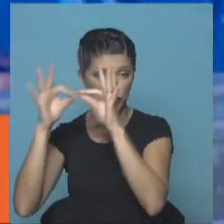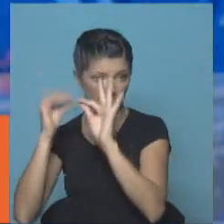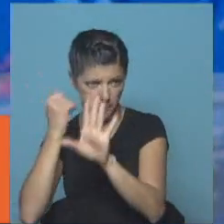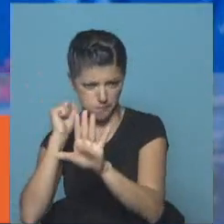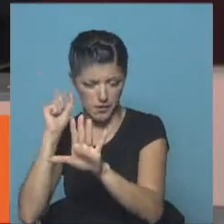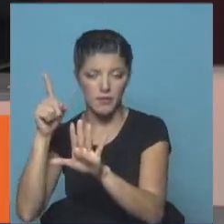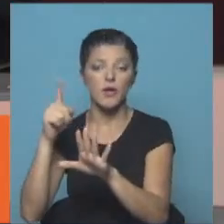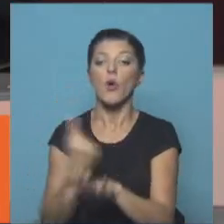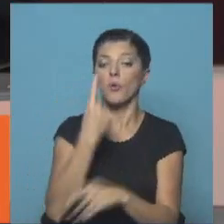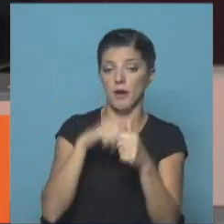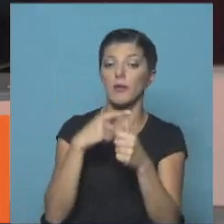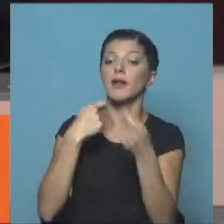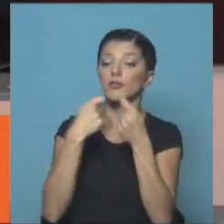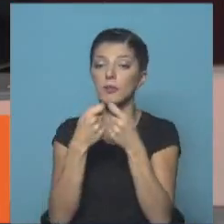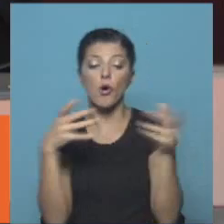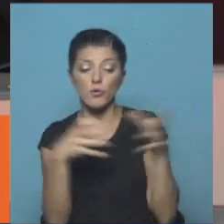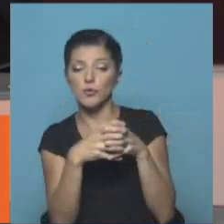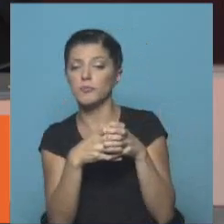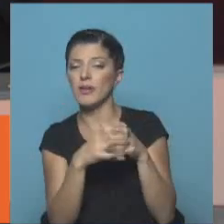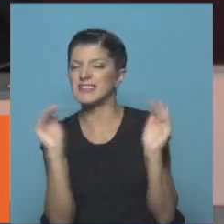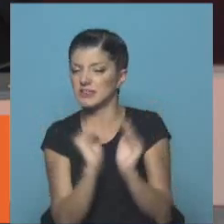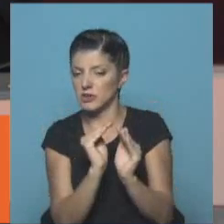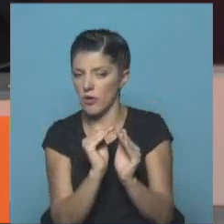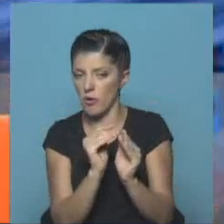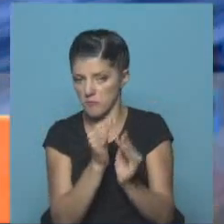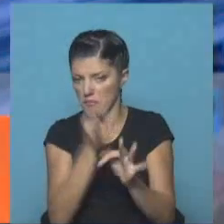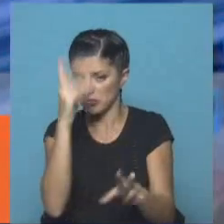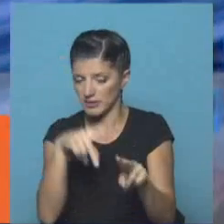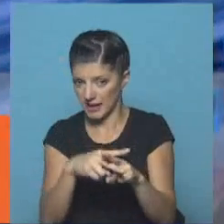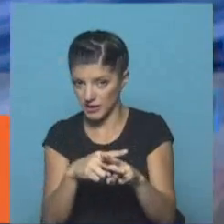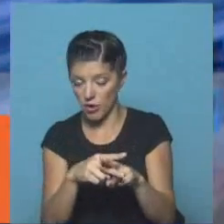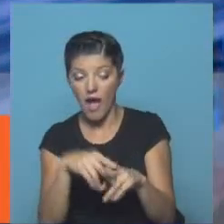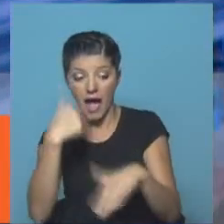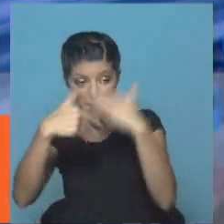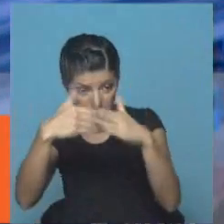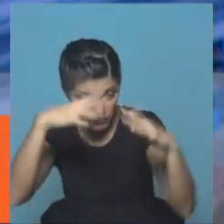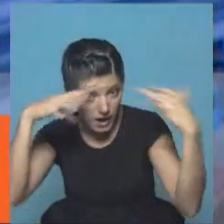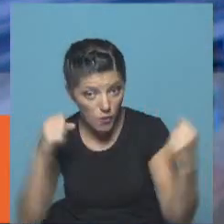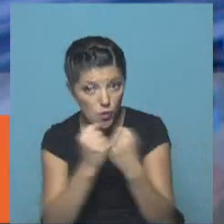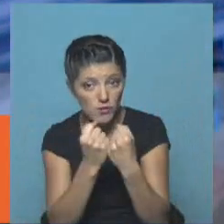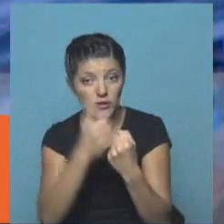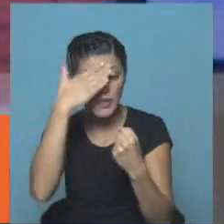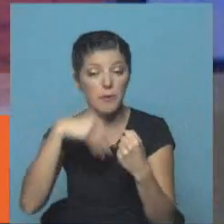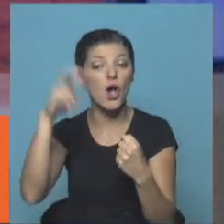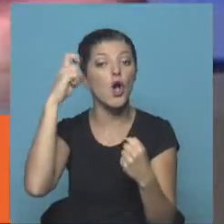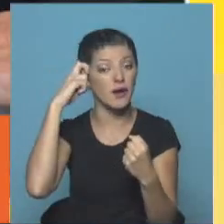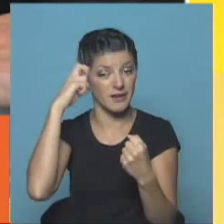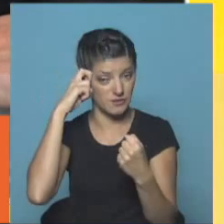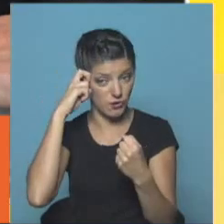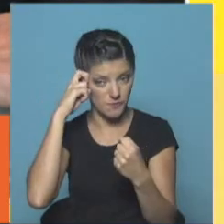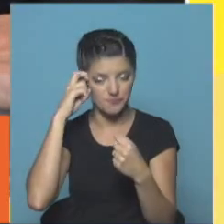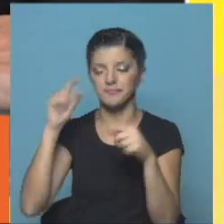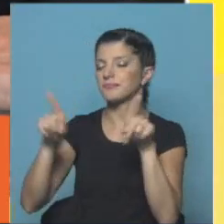es, negociamos entre un grupo chico, especializado, técnico, avanzamos el acuerdo y después vamos a los parlamentos. Un poco lo que ha pasado, por